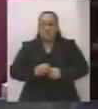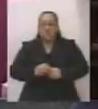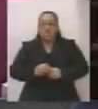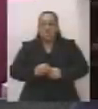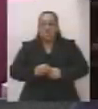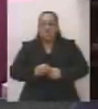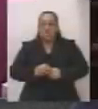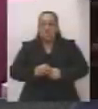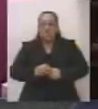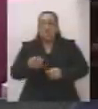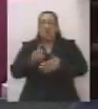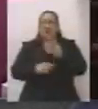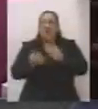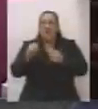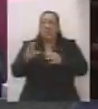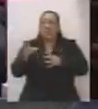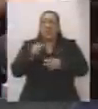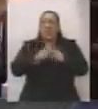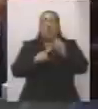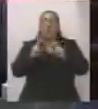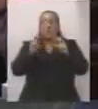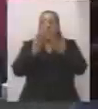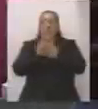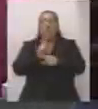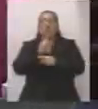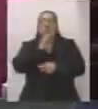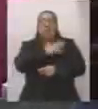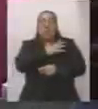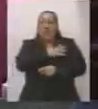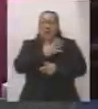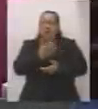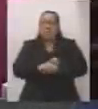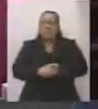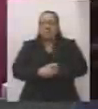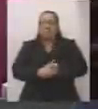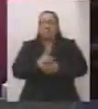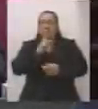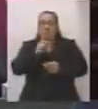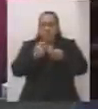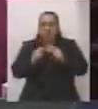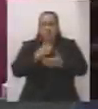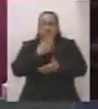por lo menos unos cuantos años de educación secundaria. Se trata de un problema